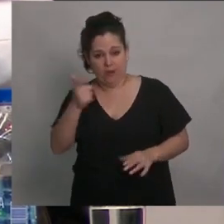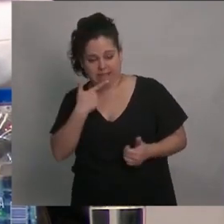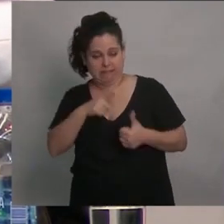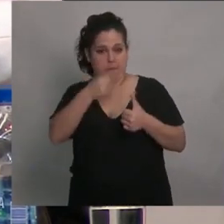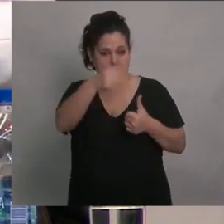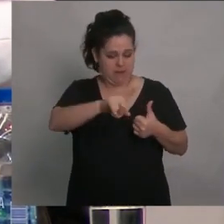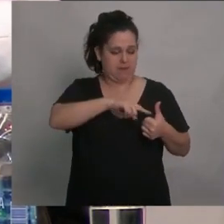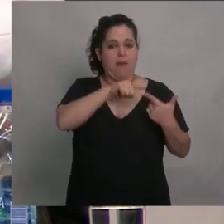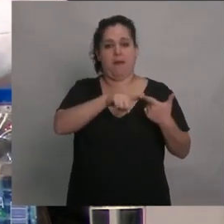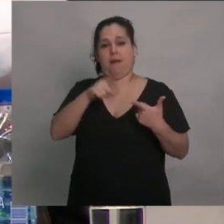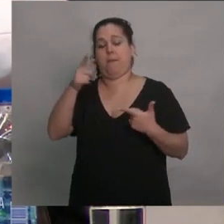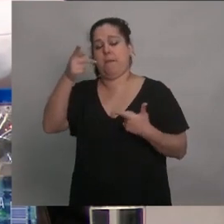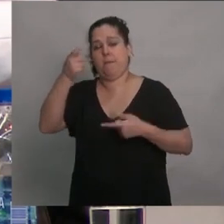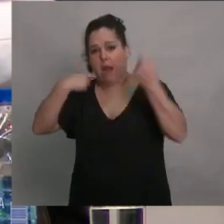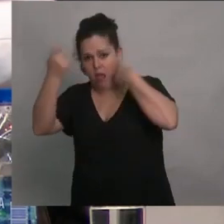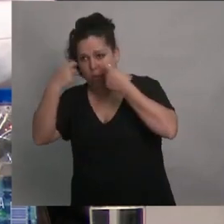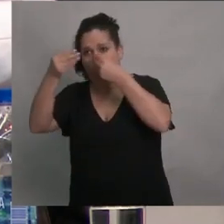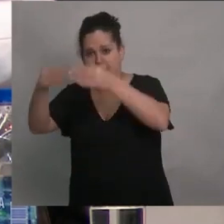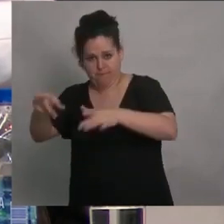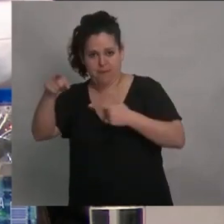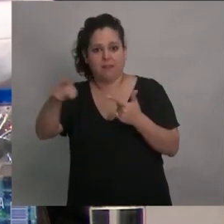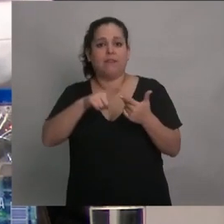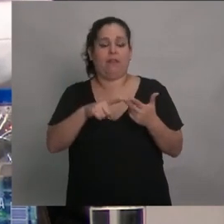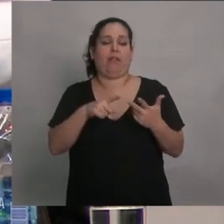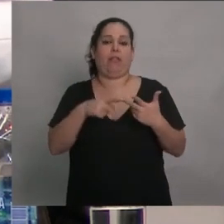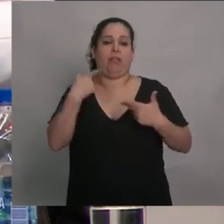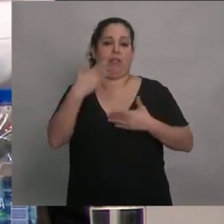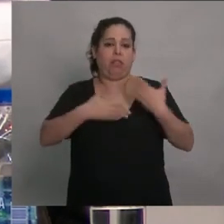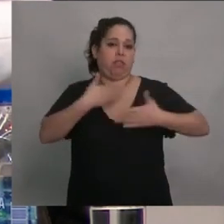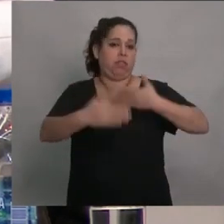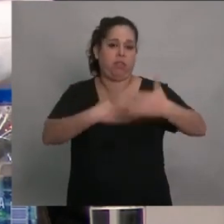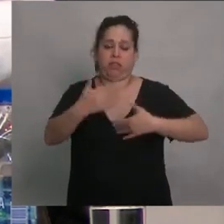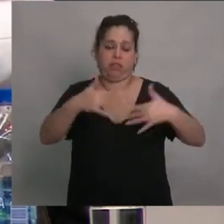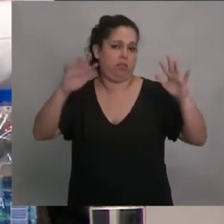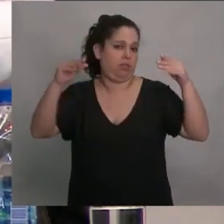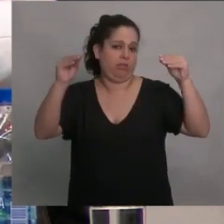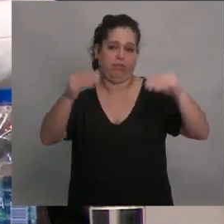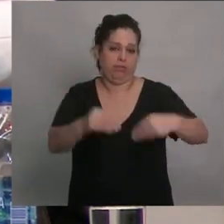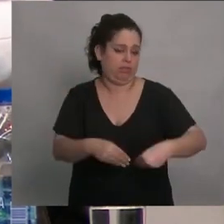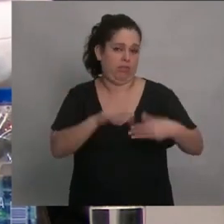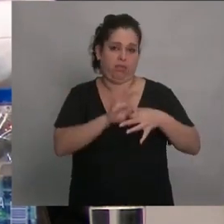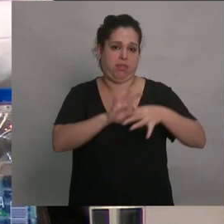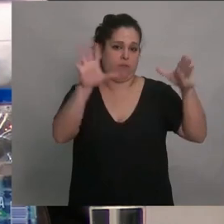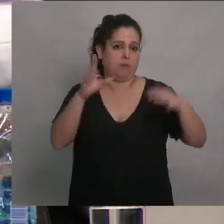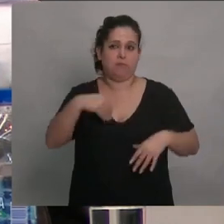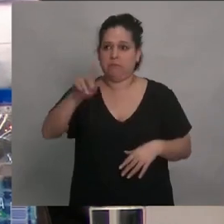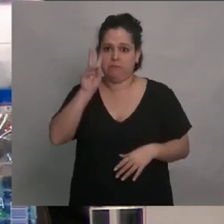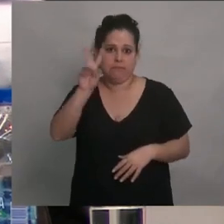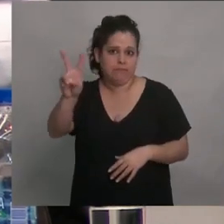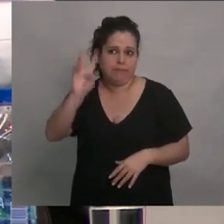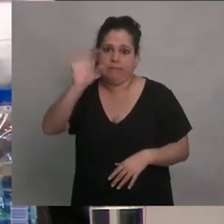supuesto, en la secuencia hacia el debacle total que vimos en Brasil,